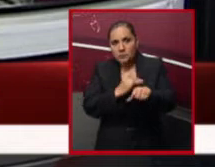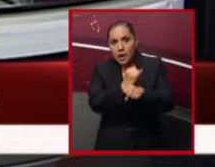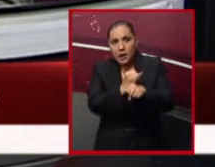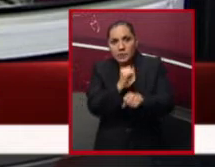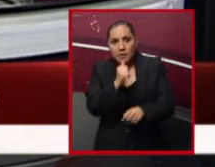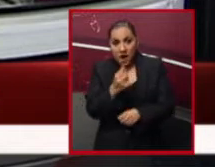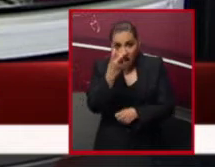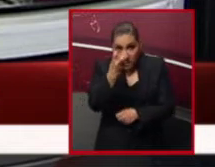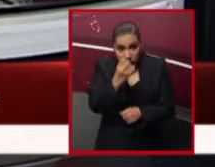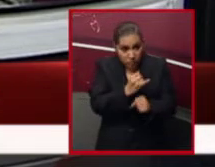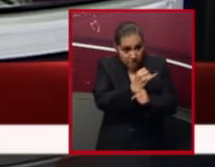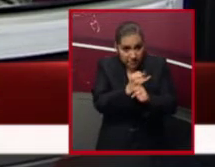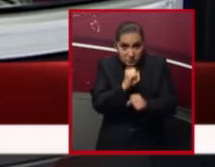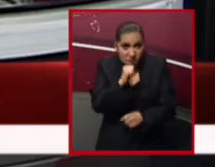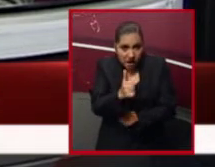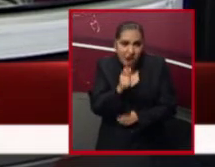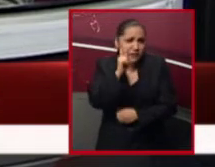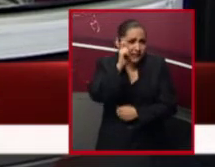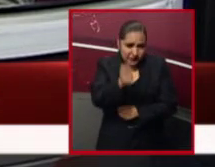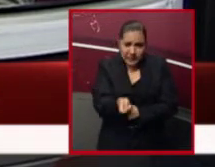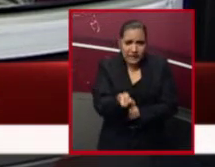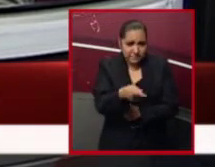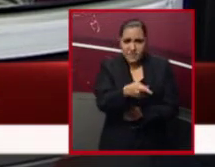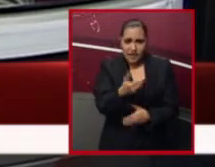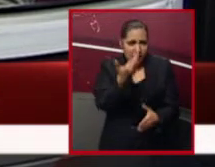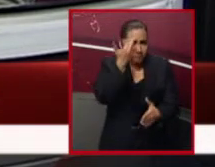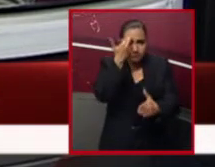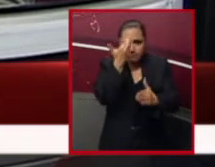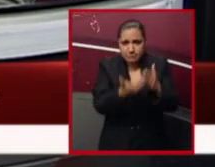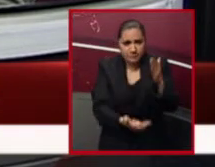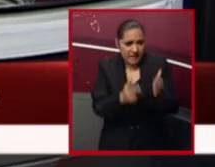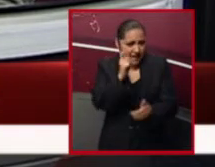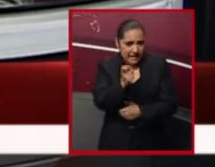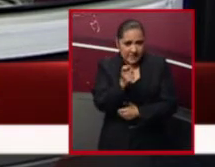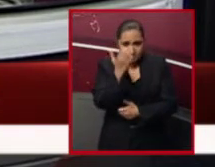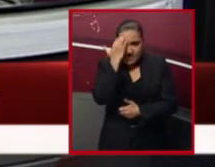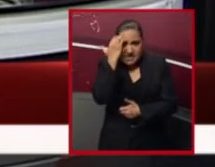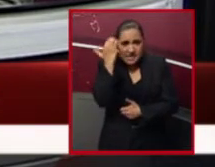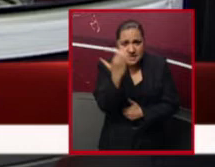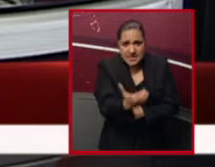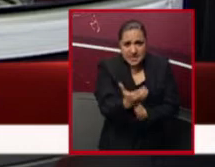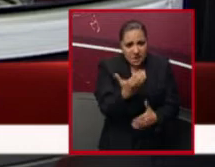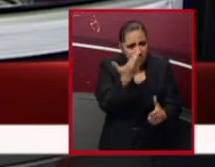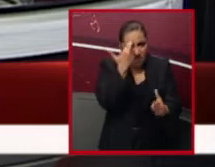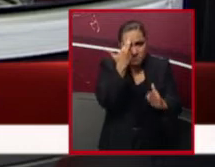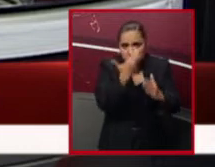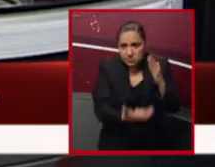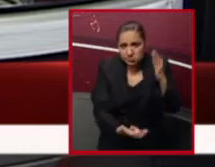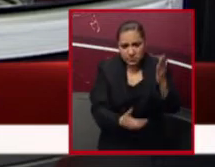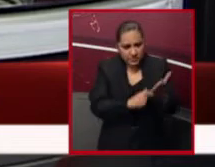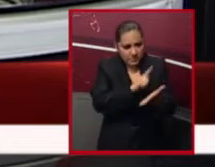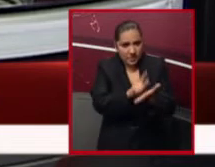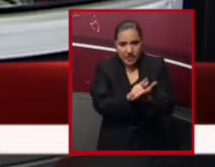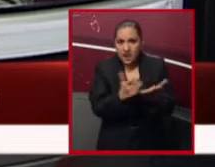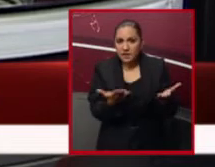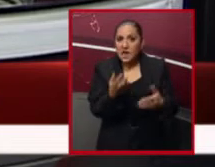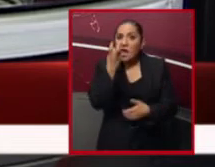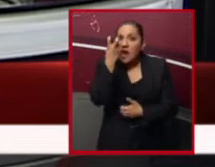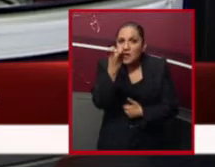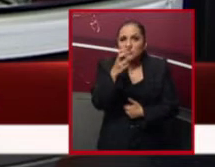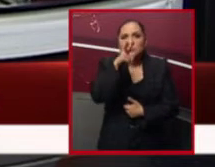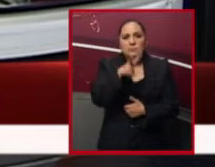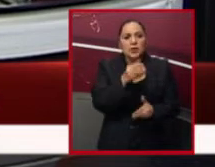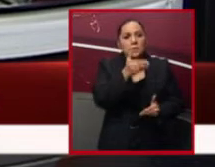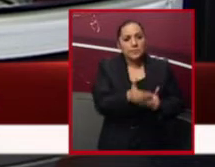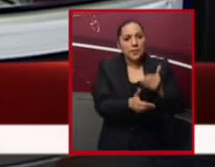crimen. Tiene que ver con eso que es el principal incentivo para repetir la criminalidad,